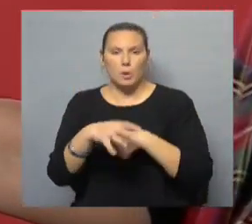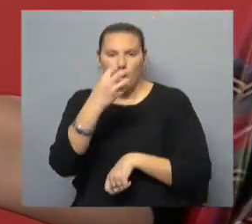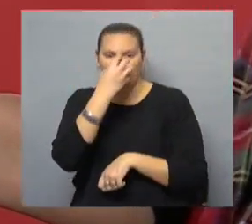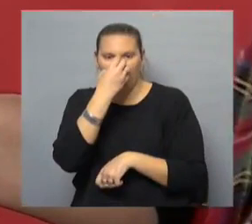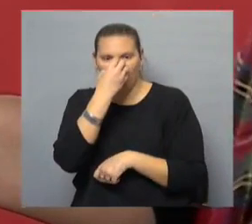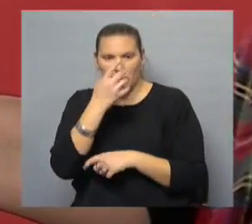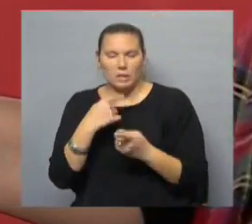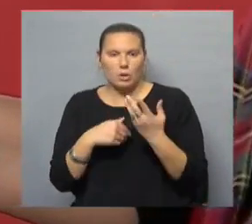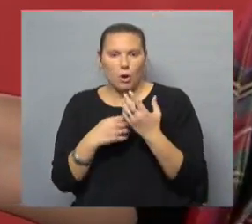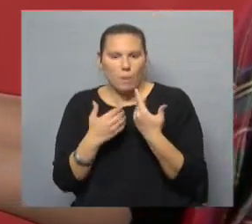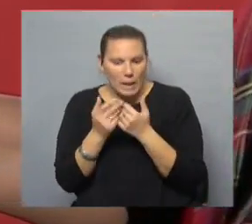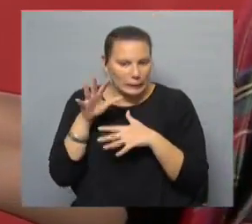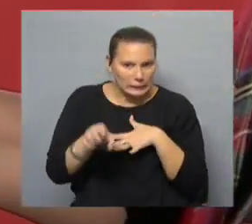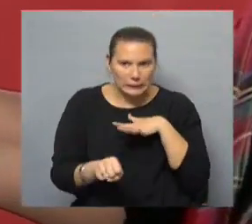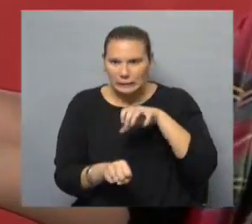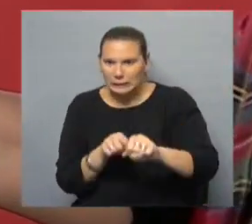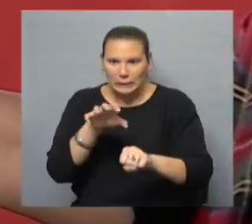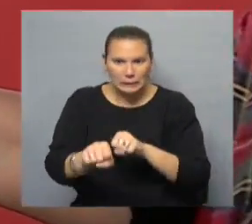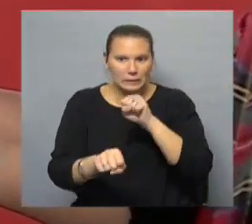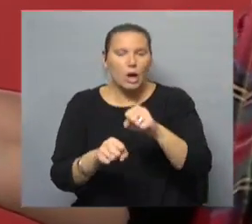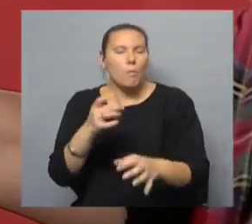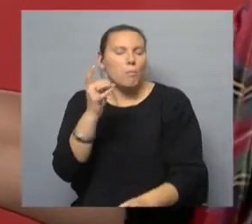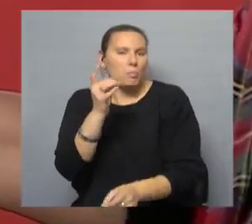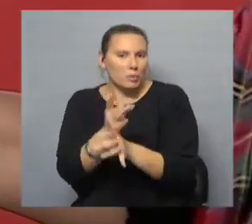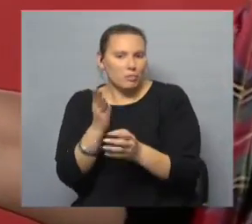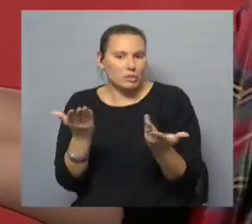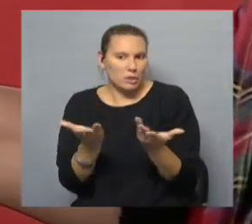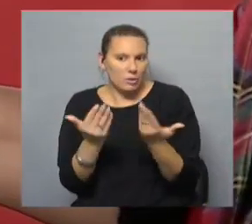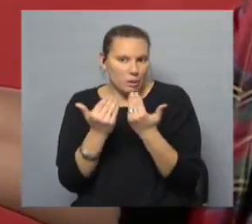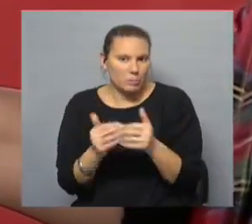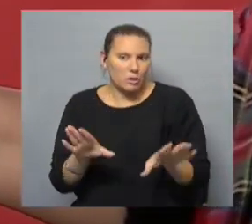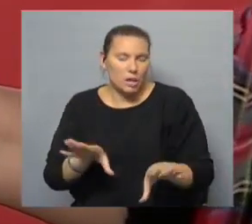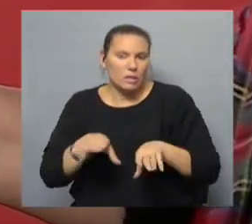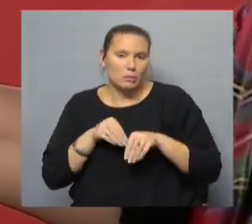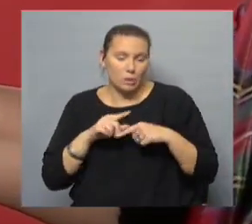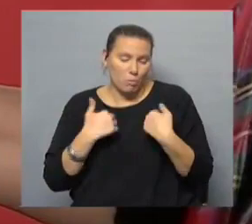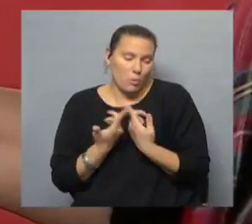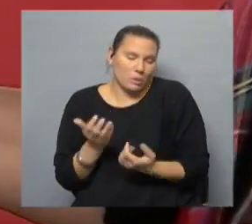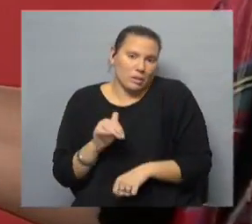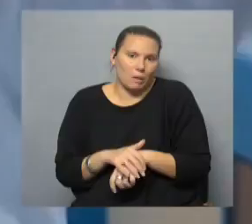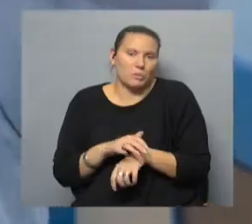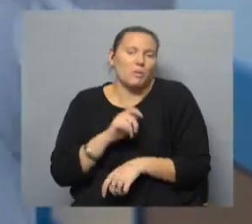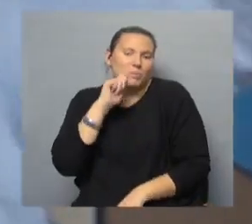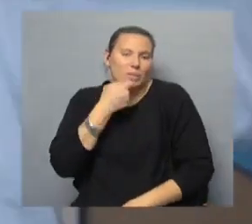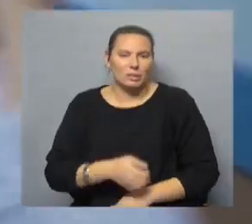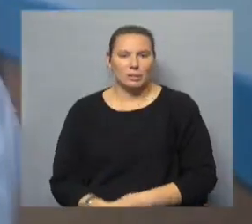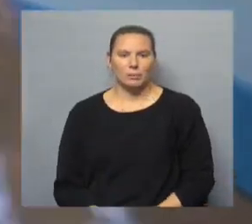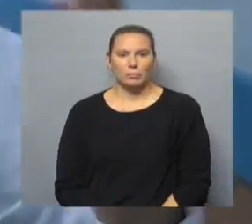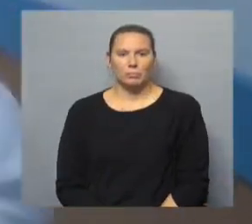como agarrado esa profesión y la asumimos como nuestra, y es alucinante.